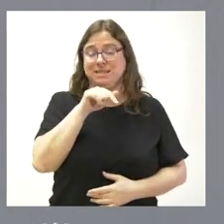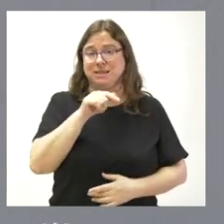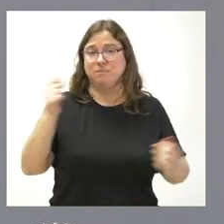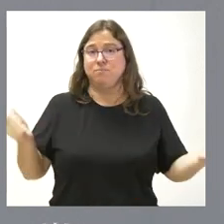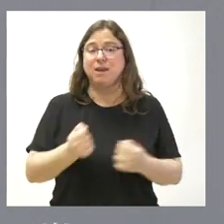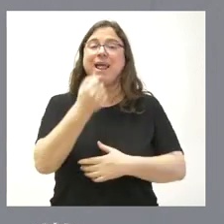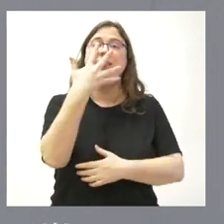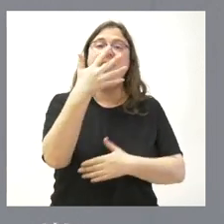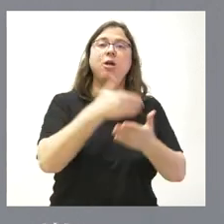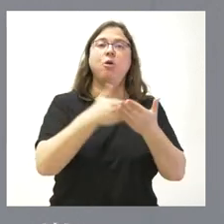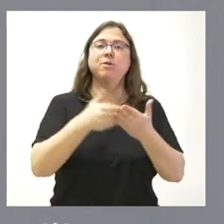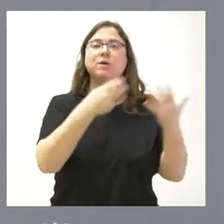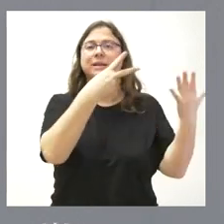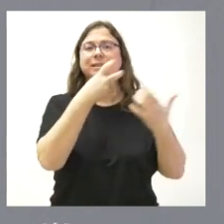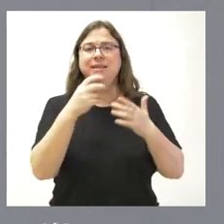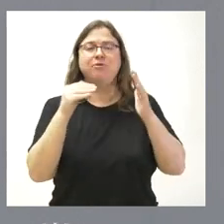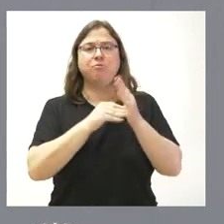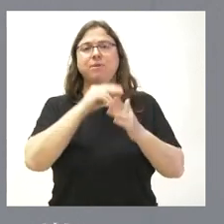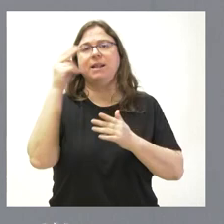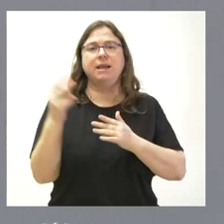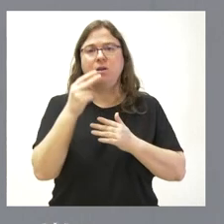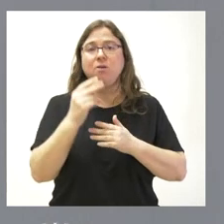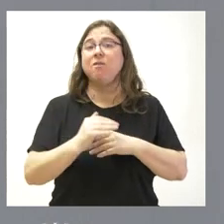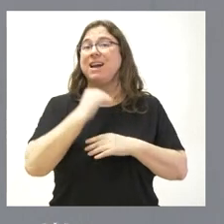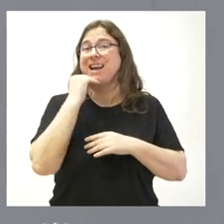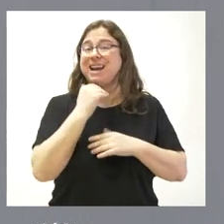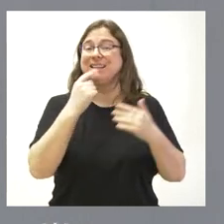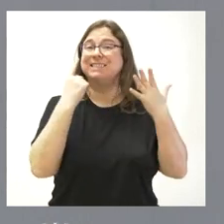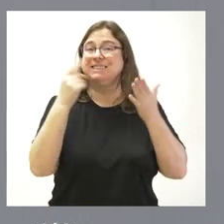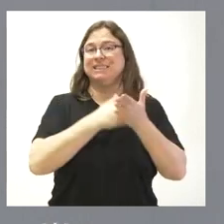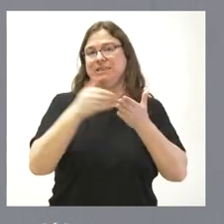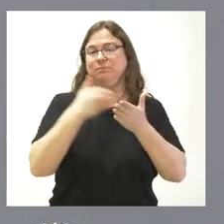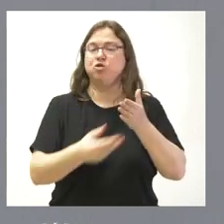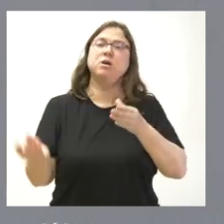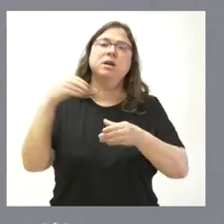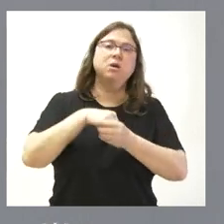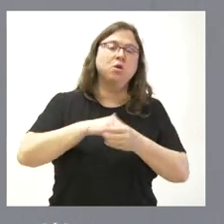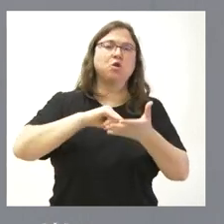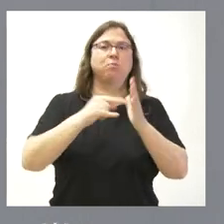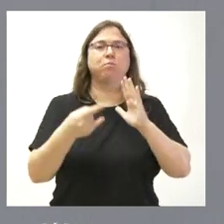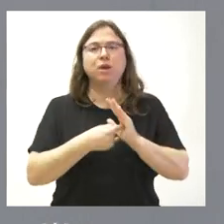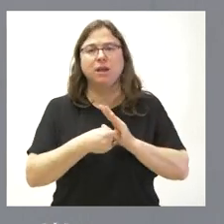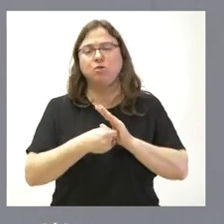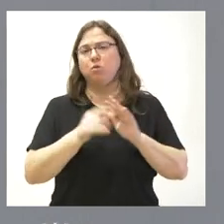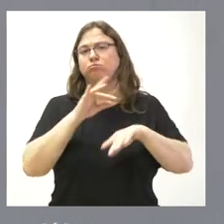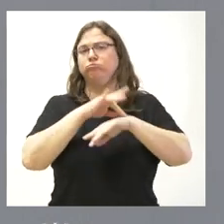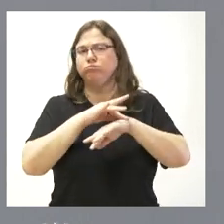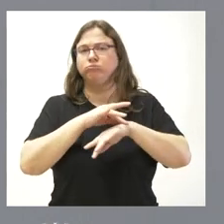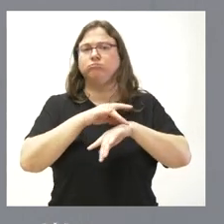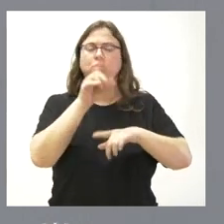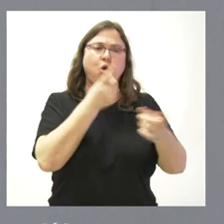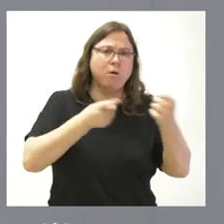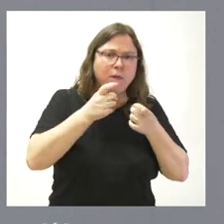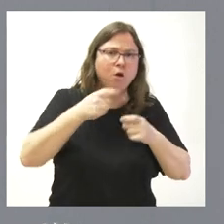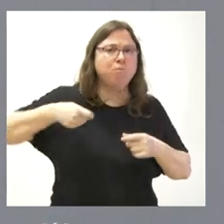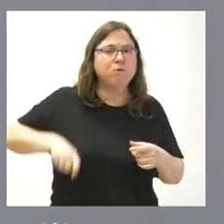son 5,700 1000 eur que asciende a Casi 6 millones y se Incluye todo lo que es el proyecto la dirección facultativa y la coordinación de